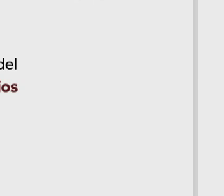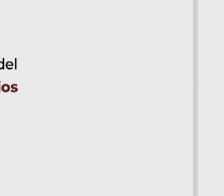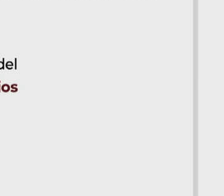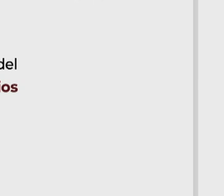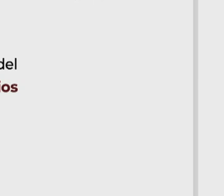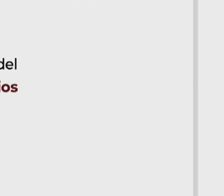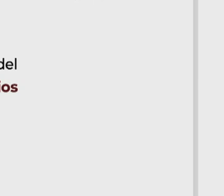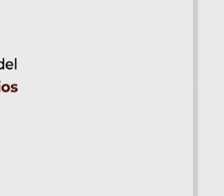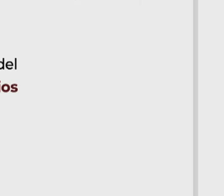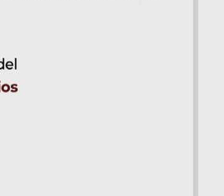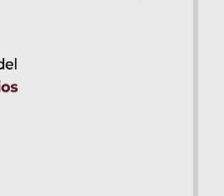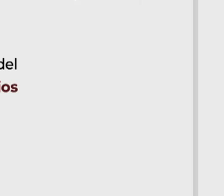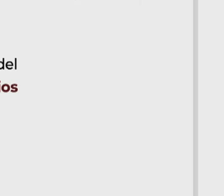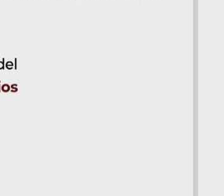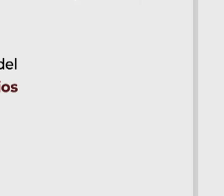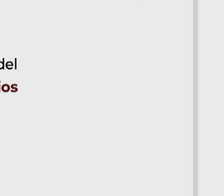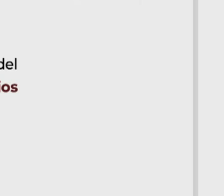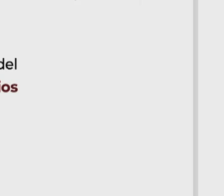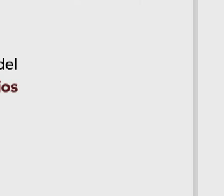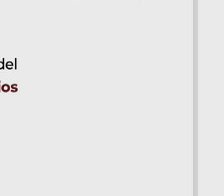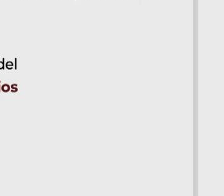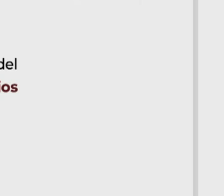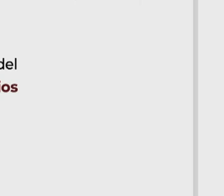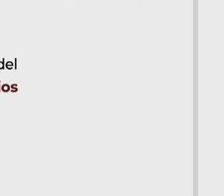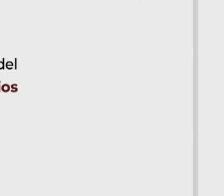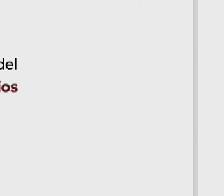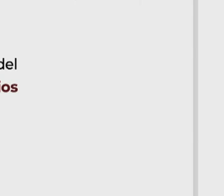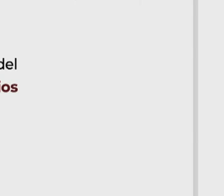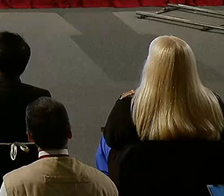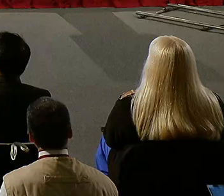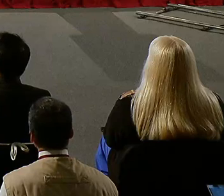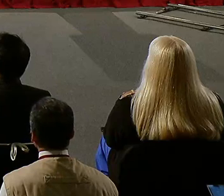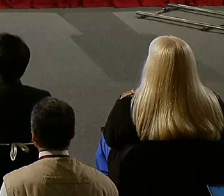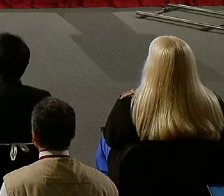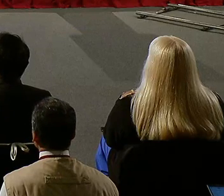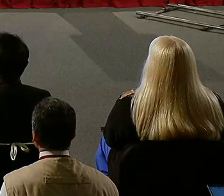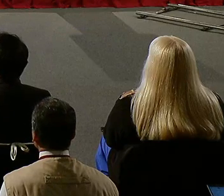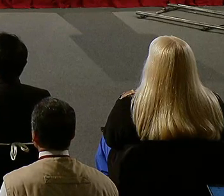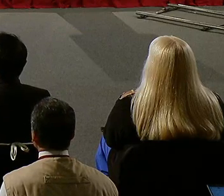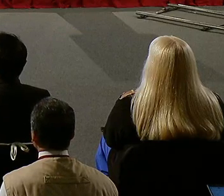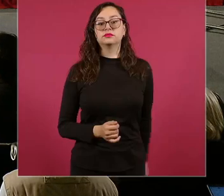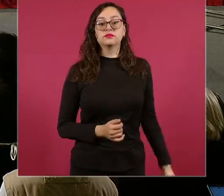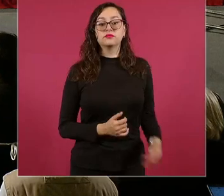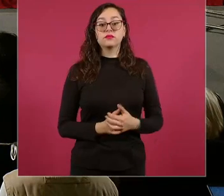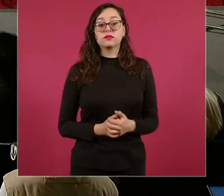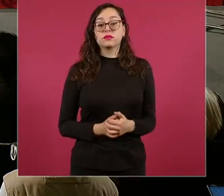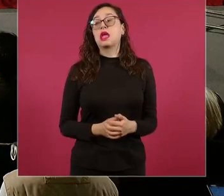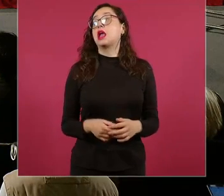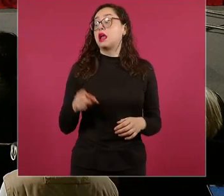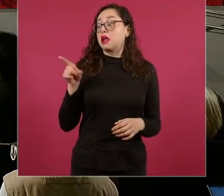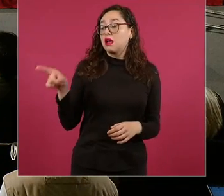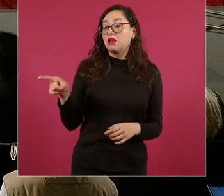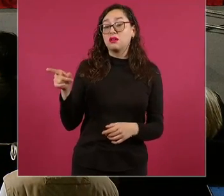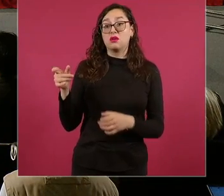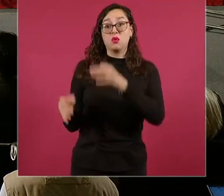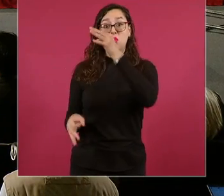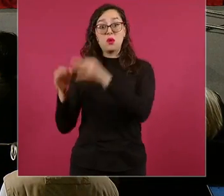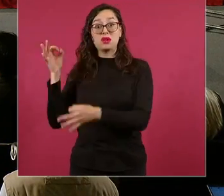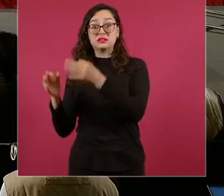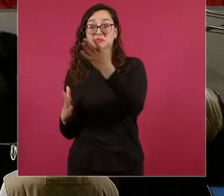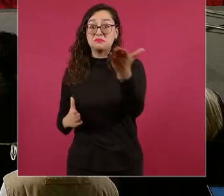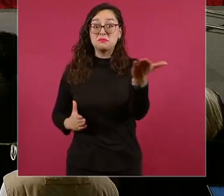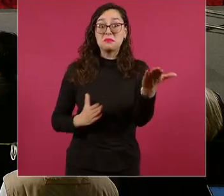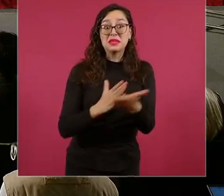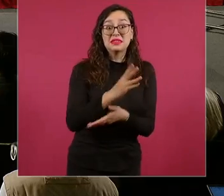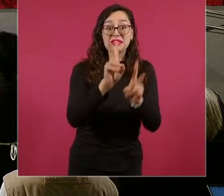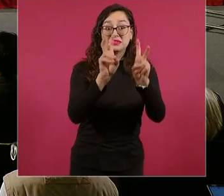Totalmente indebido, nuevamente, los jueces no tienen competencia en materia electoral, pero aún así